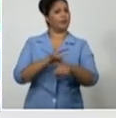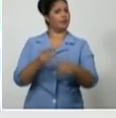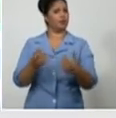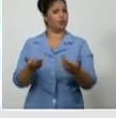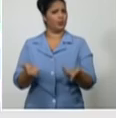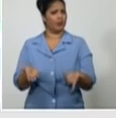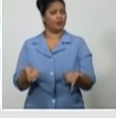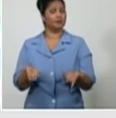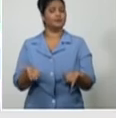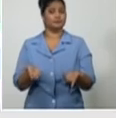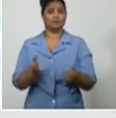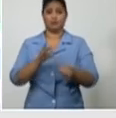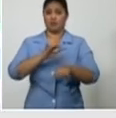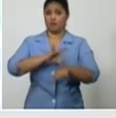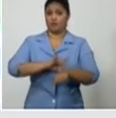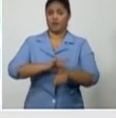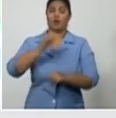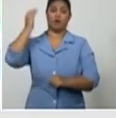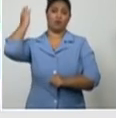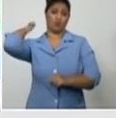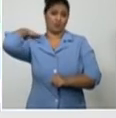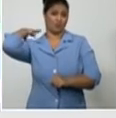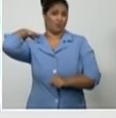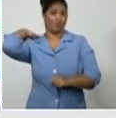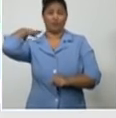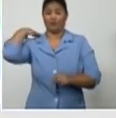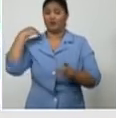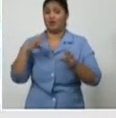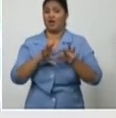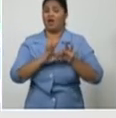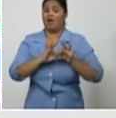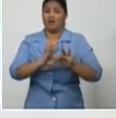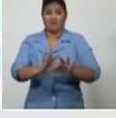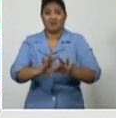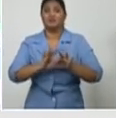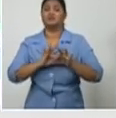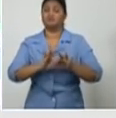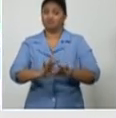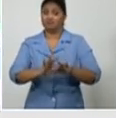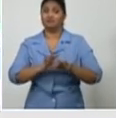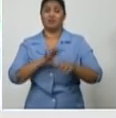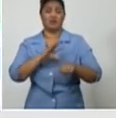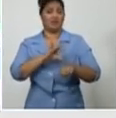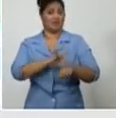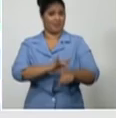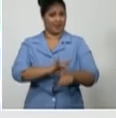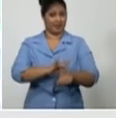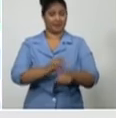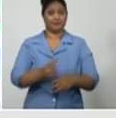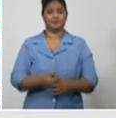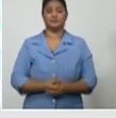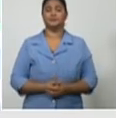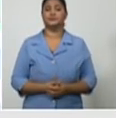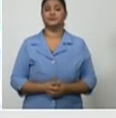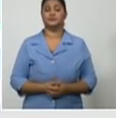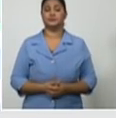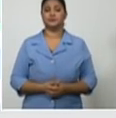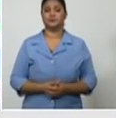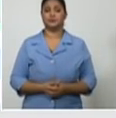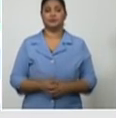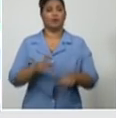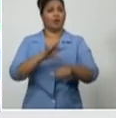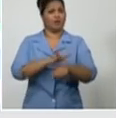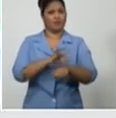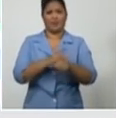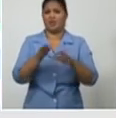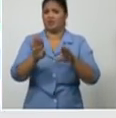enfermedad pulmonar obstructiva crónica y un linfoma no Hodgkin, que realmente